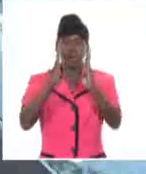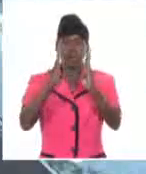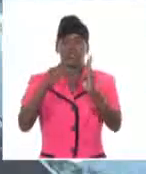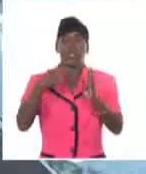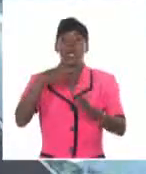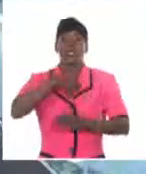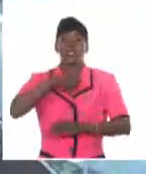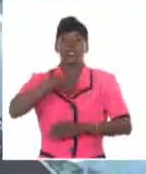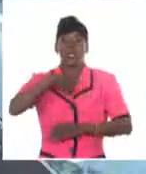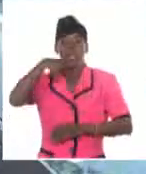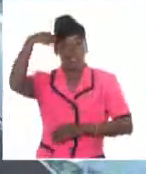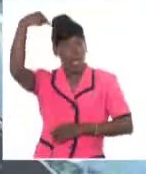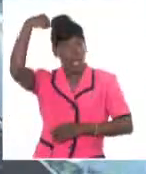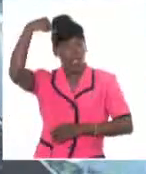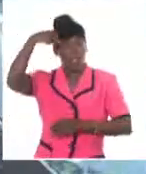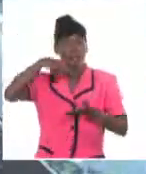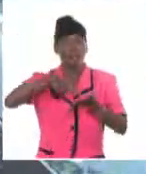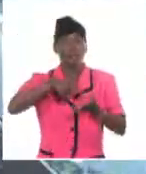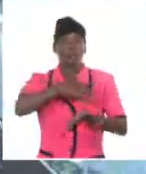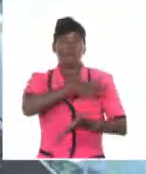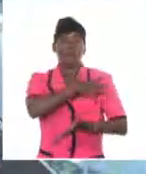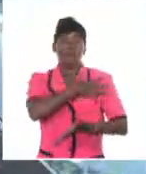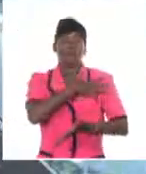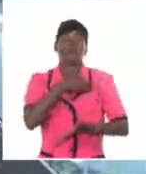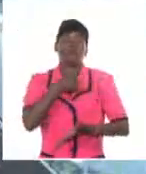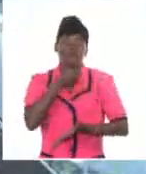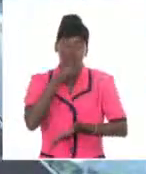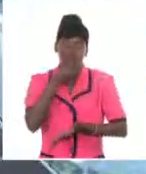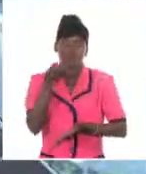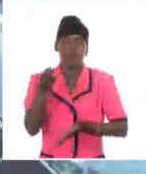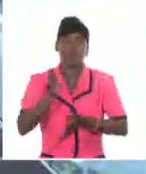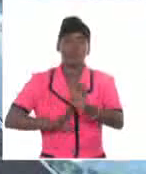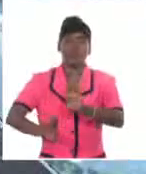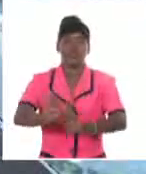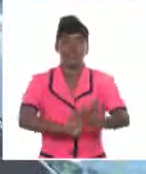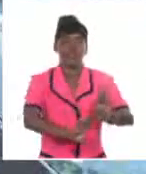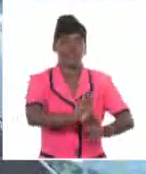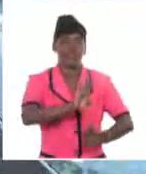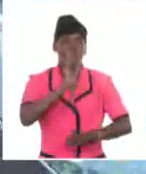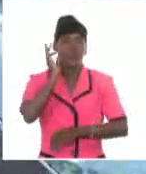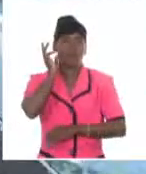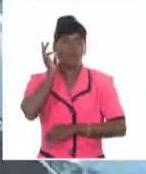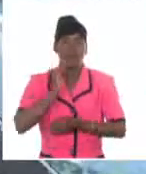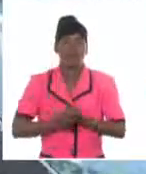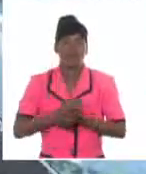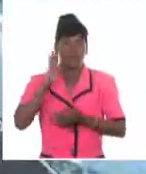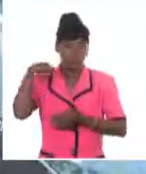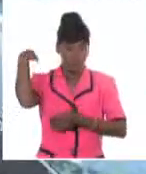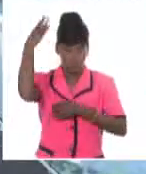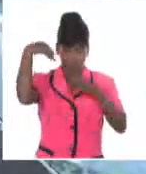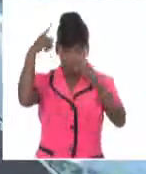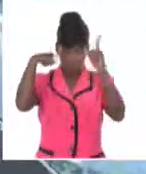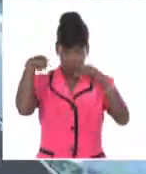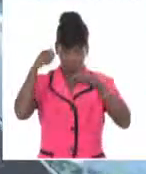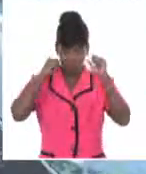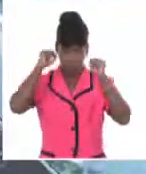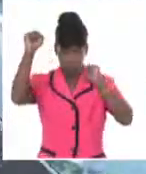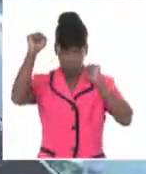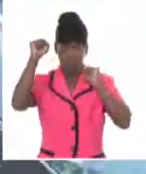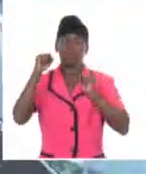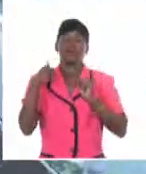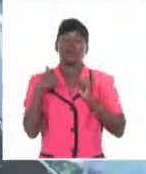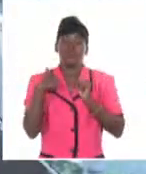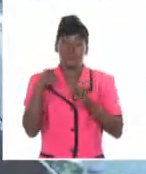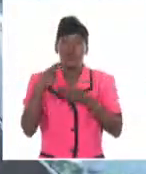y tranquilidad y poder hacer, ¿me entiende?, por otras personas. Todo turbante ha participado en muchas